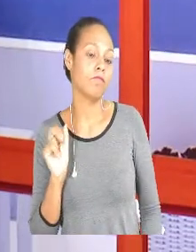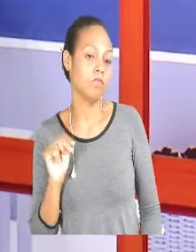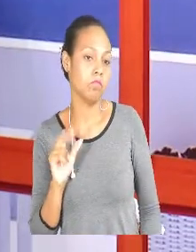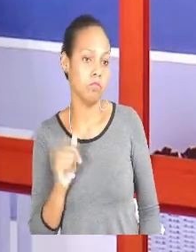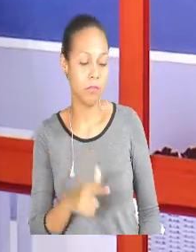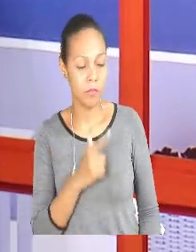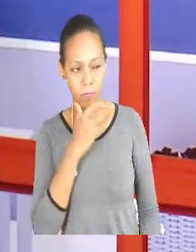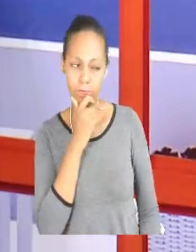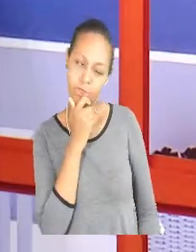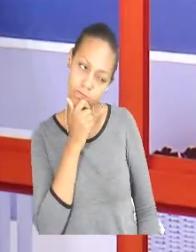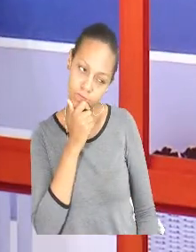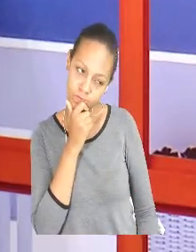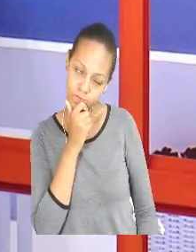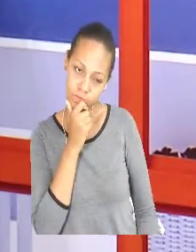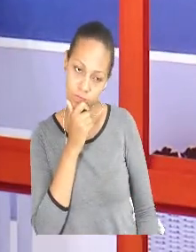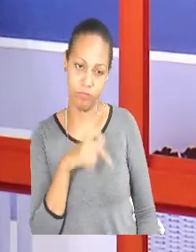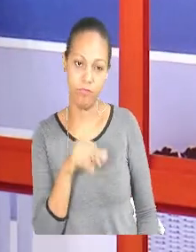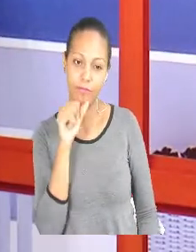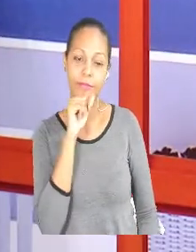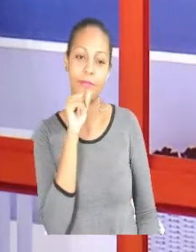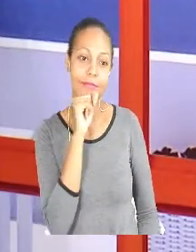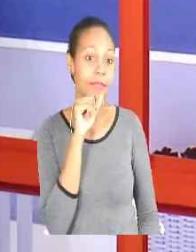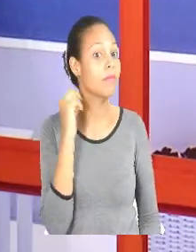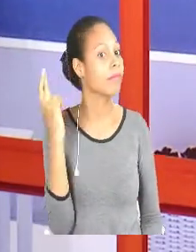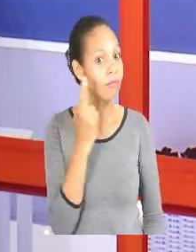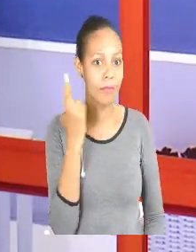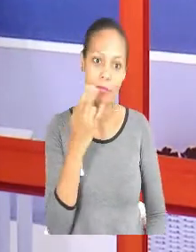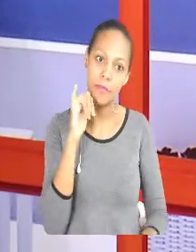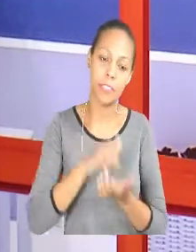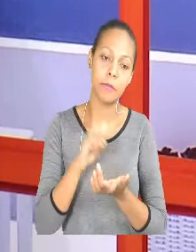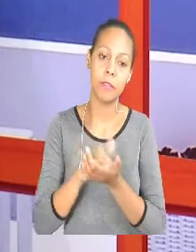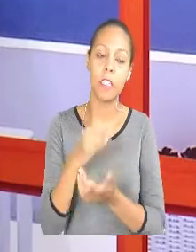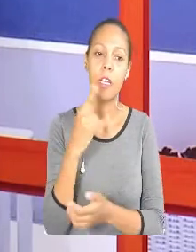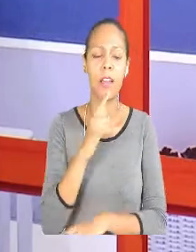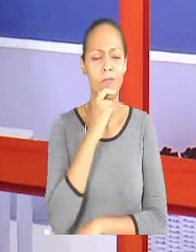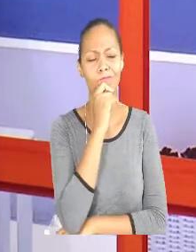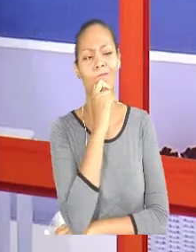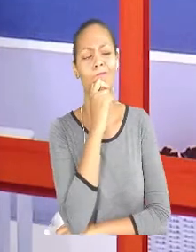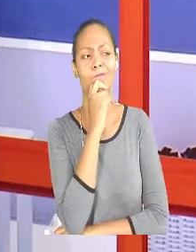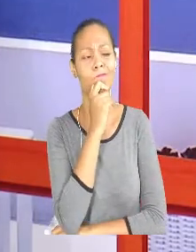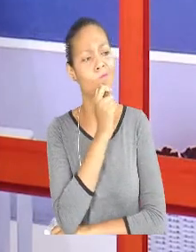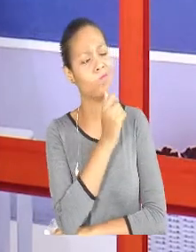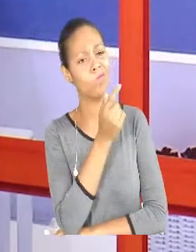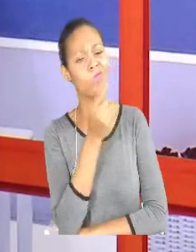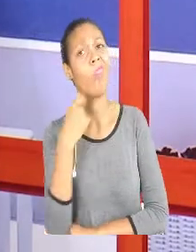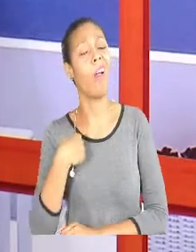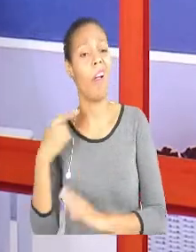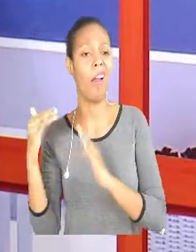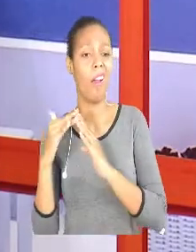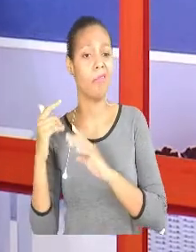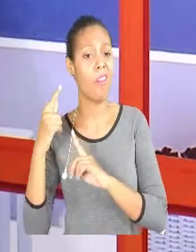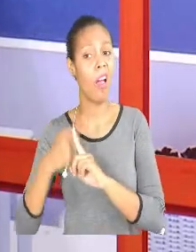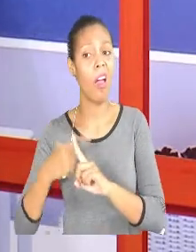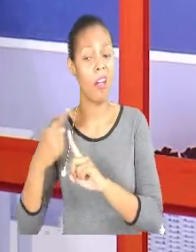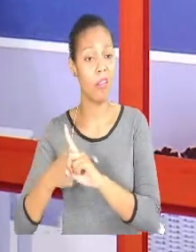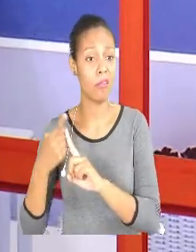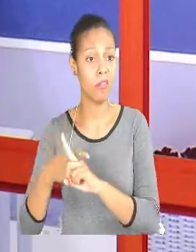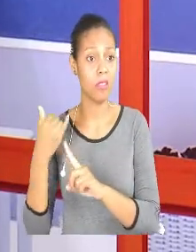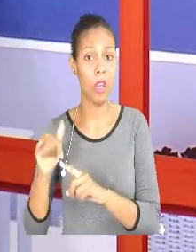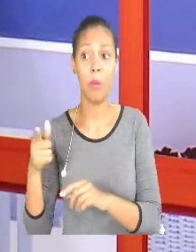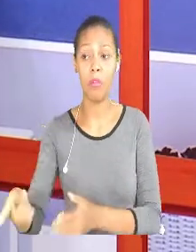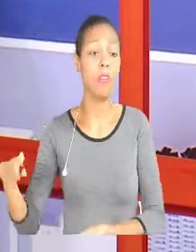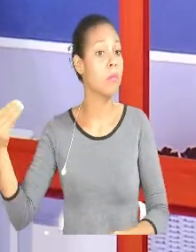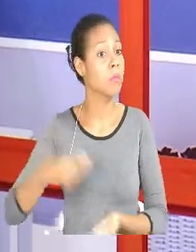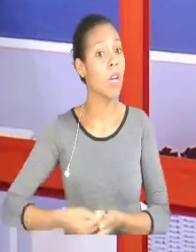yo creo que aquí en Barranca Bermeja pasa muy a diario, y es que nuestra televidente nos dice que tiene su casa en arriendo, pero hace 5 meses no le pagan.